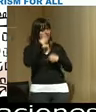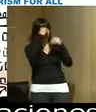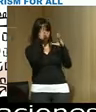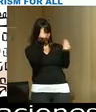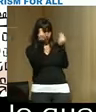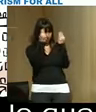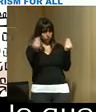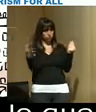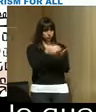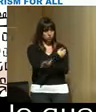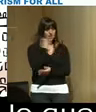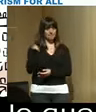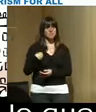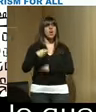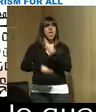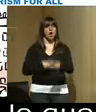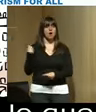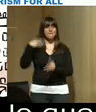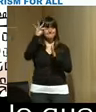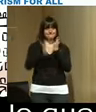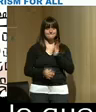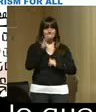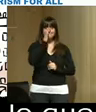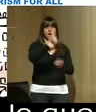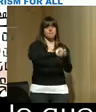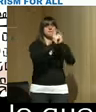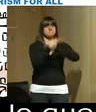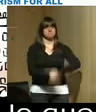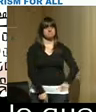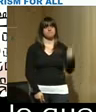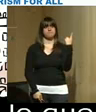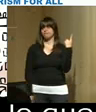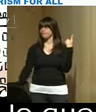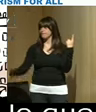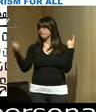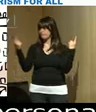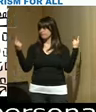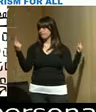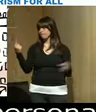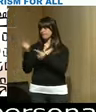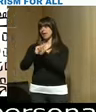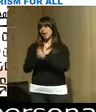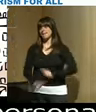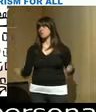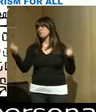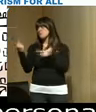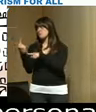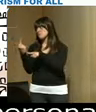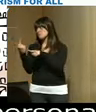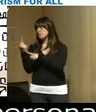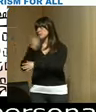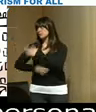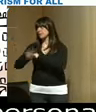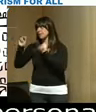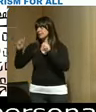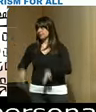cambio es esa variable que está ahí. Variable que es sin discapacidad, me la convierto a persona con discapacidad. Es la única diferencia. Tengo